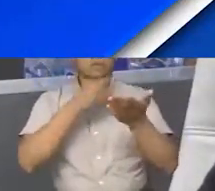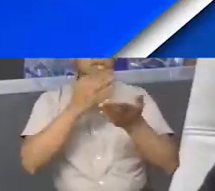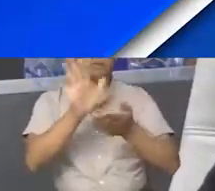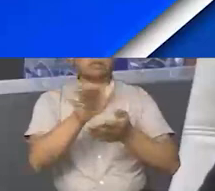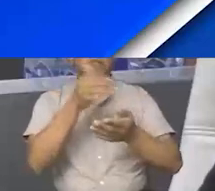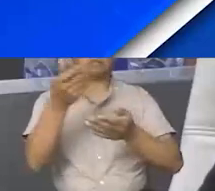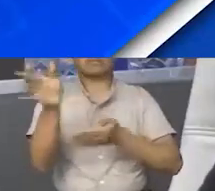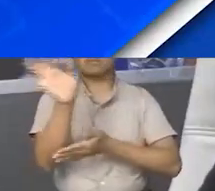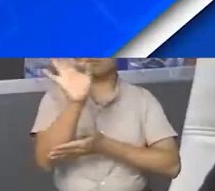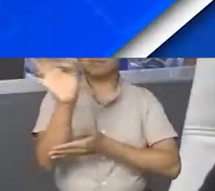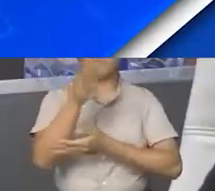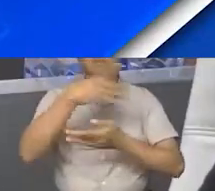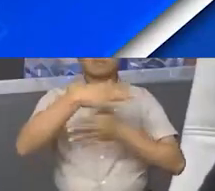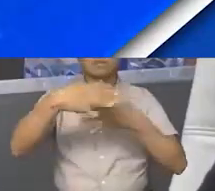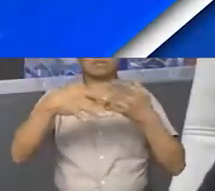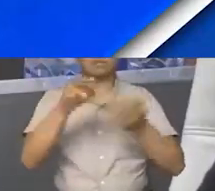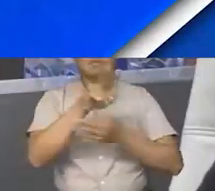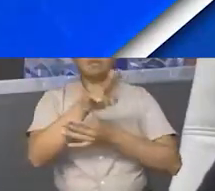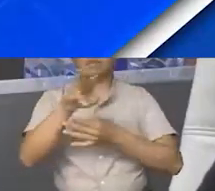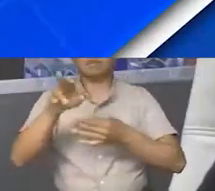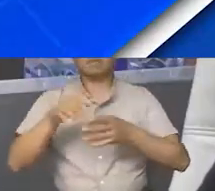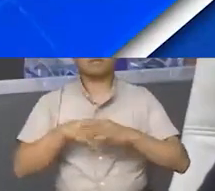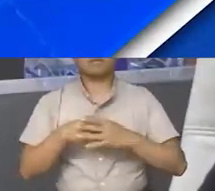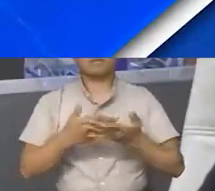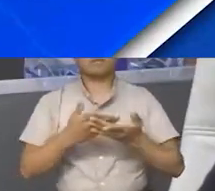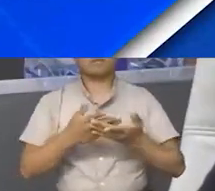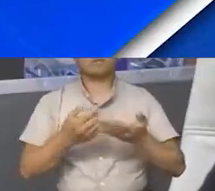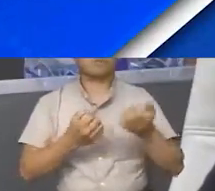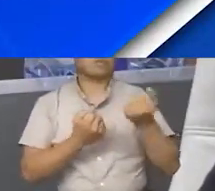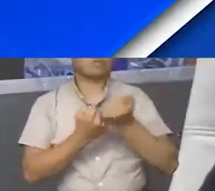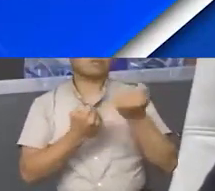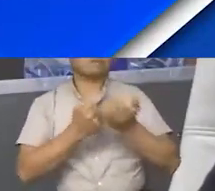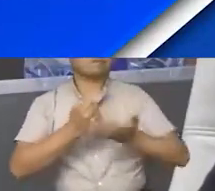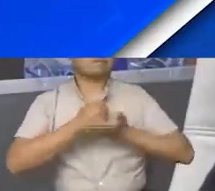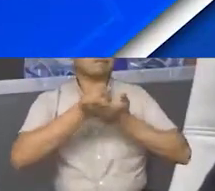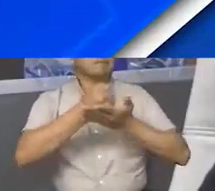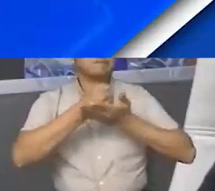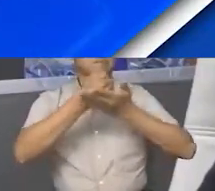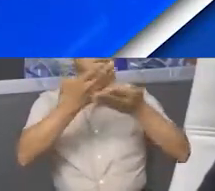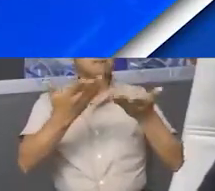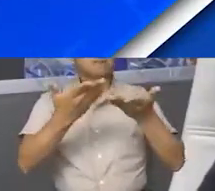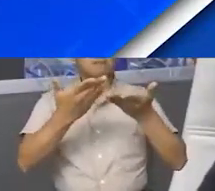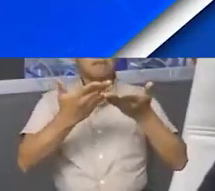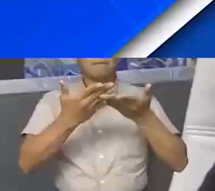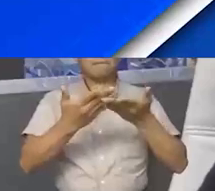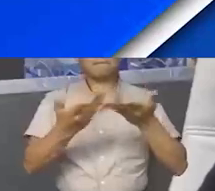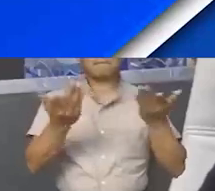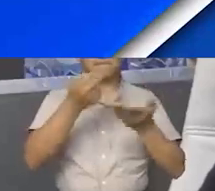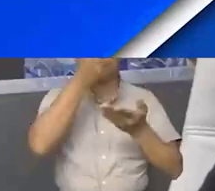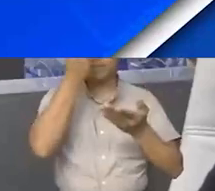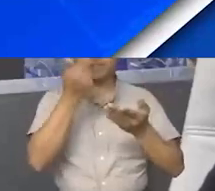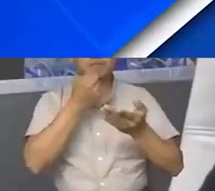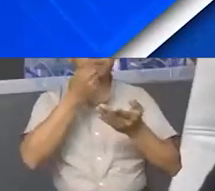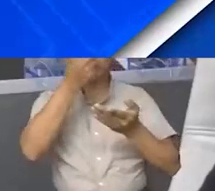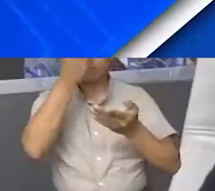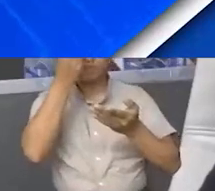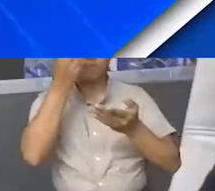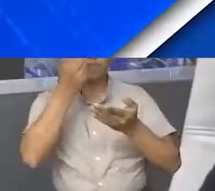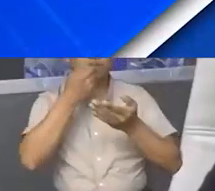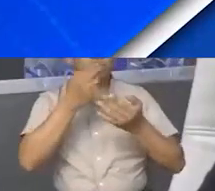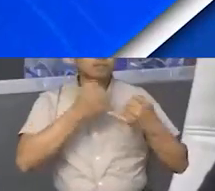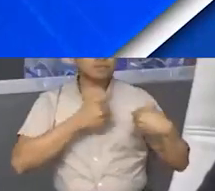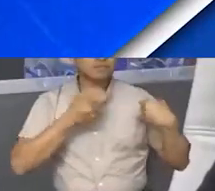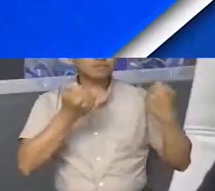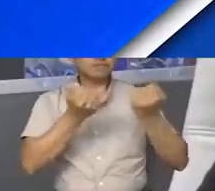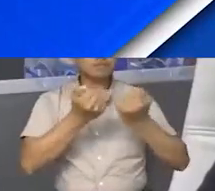otros aspectos relacionados con los mismos, proporcionar un foro para las consultas